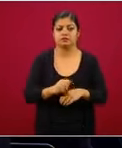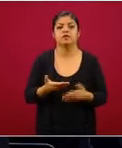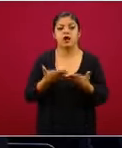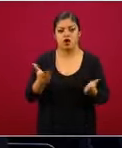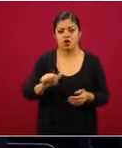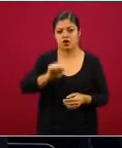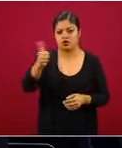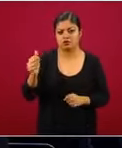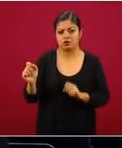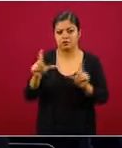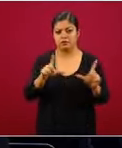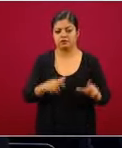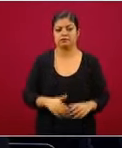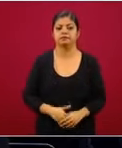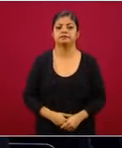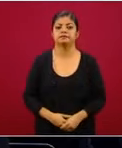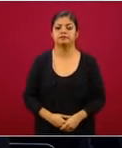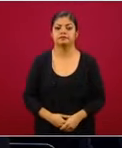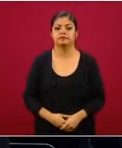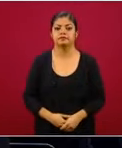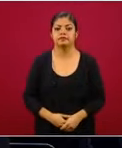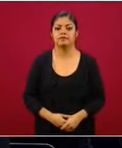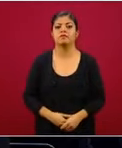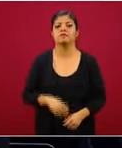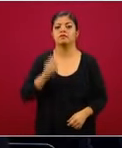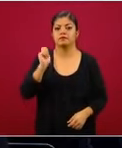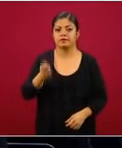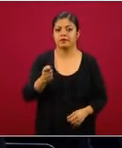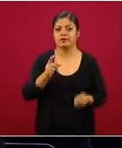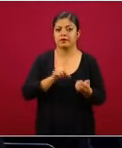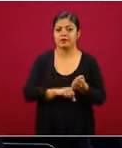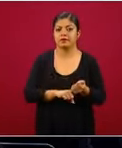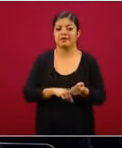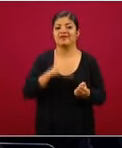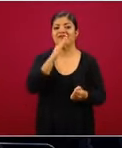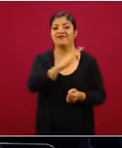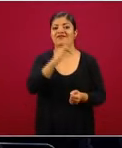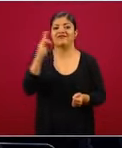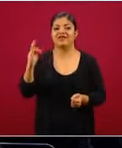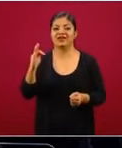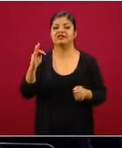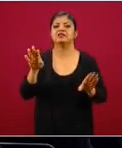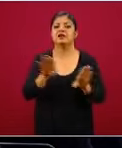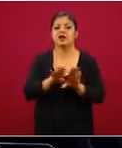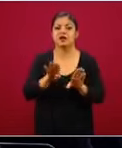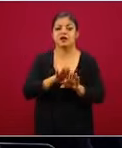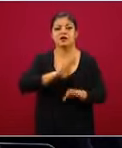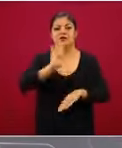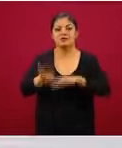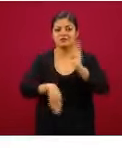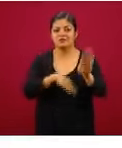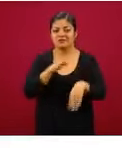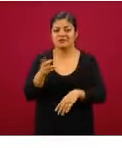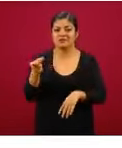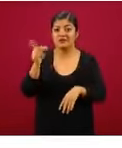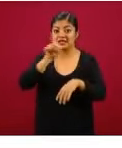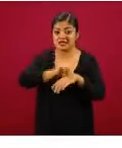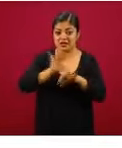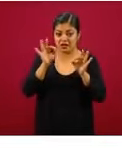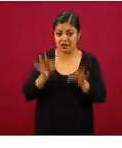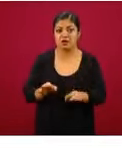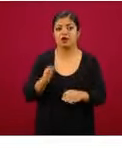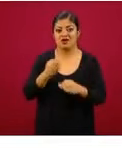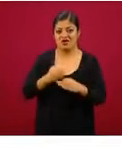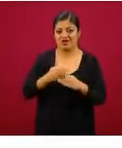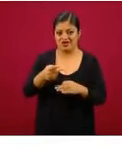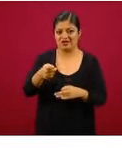la siguiente. Aquí tenemos la distribución por fecha de ocurrencia de las defunciones que hasta el momento se han